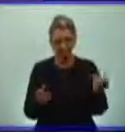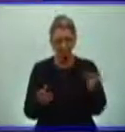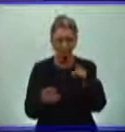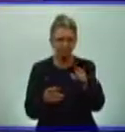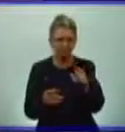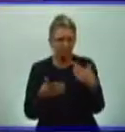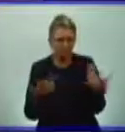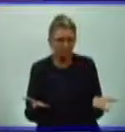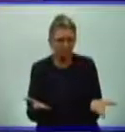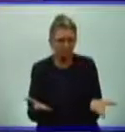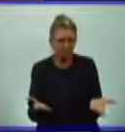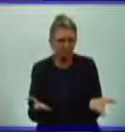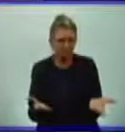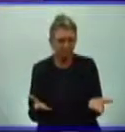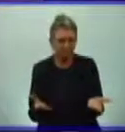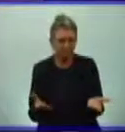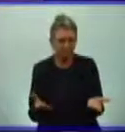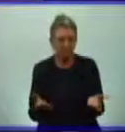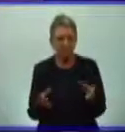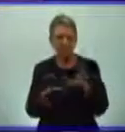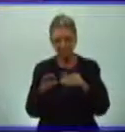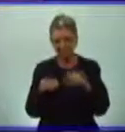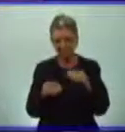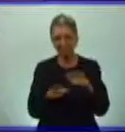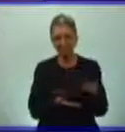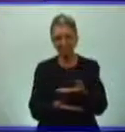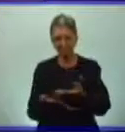frecuencia? Coméntalo con tu familia.